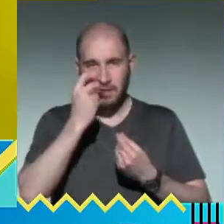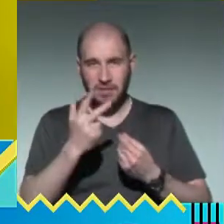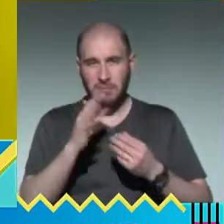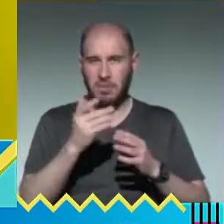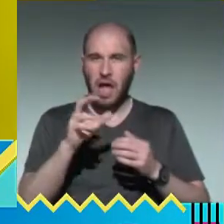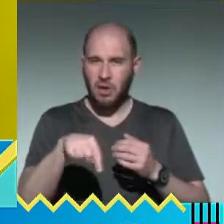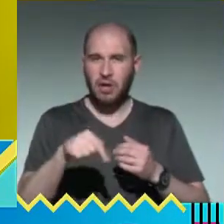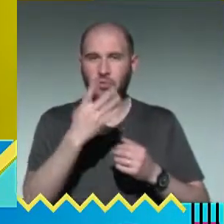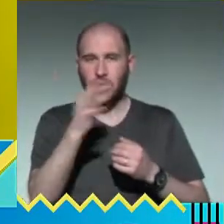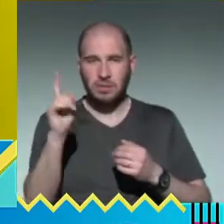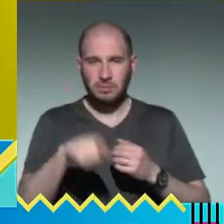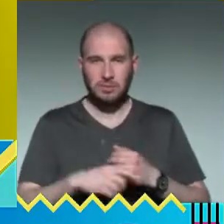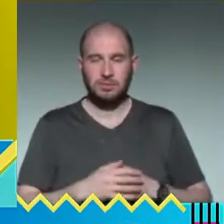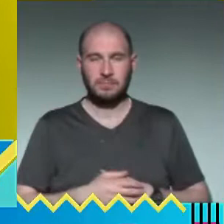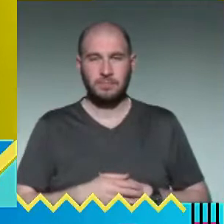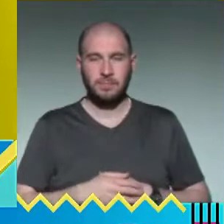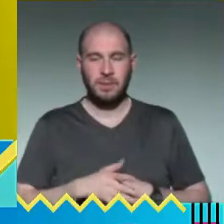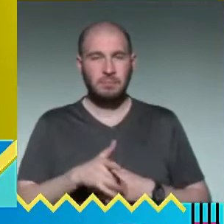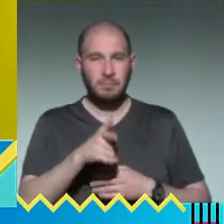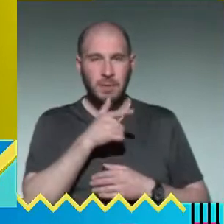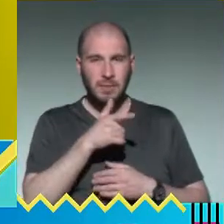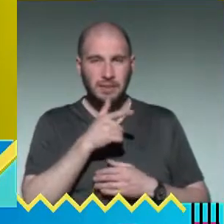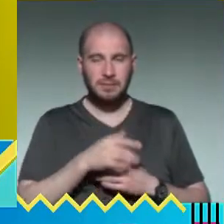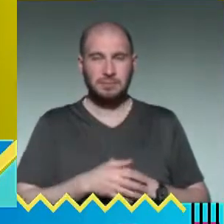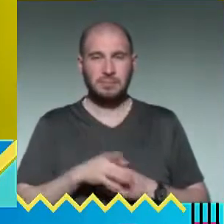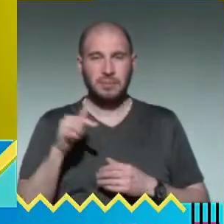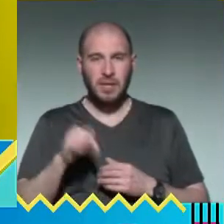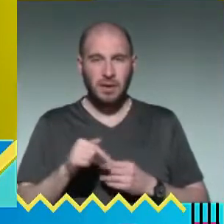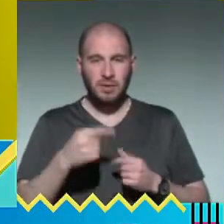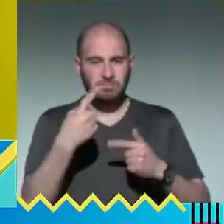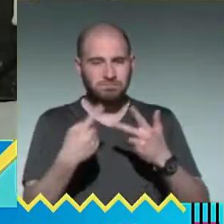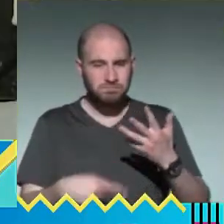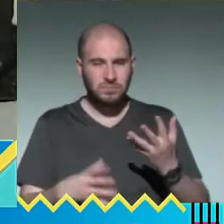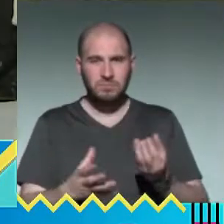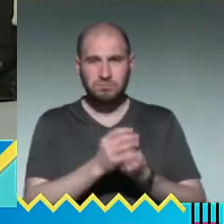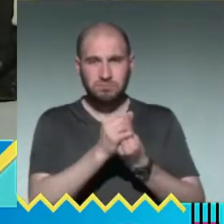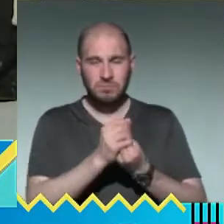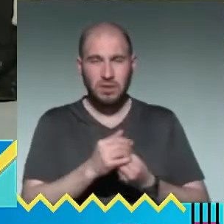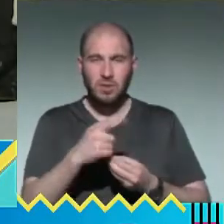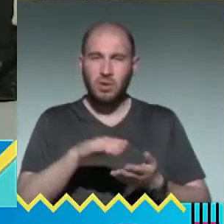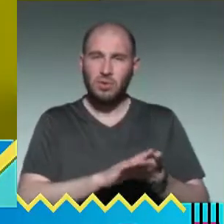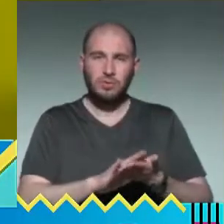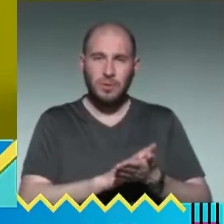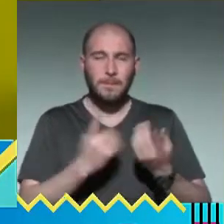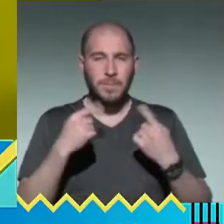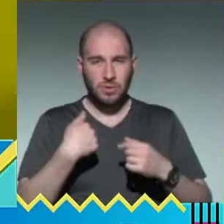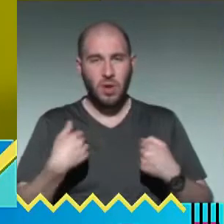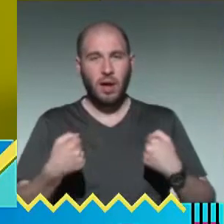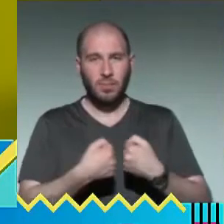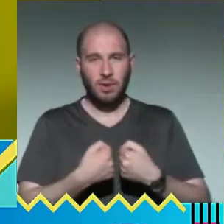en el orden del 40. Entonces me parece que hay que tomar todo esto y realmente resolverlo, pero yo